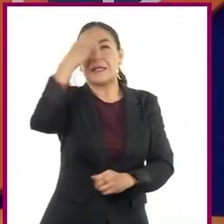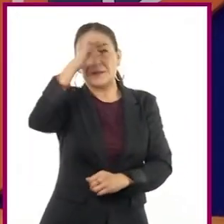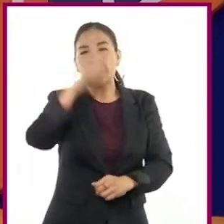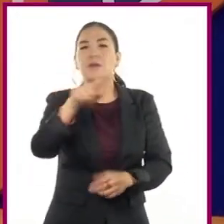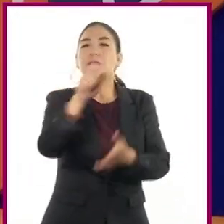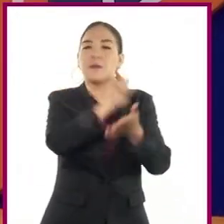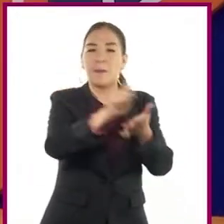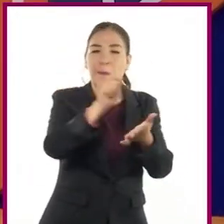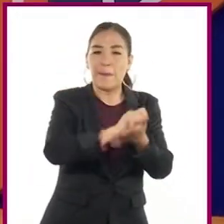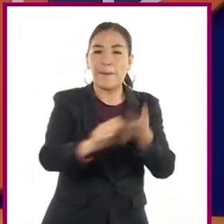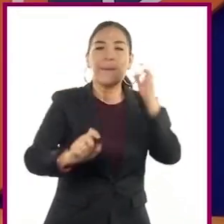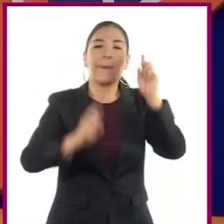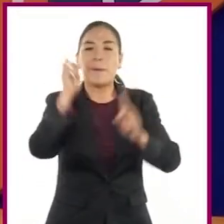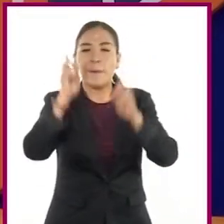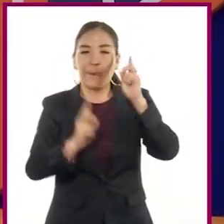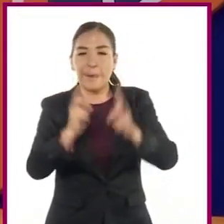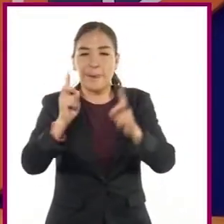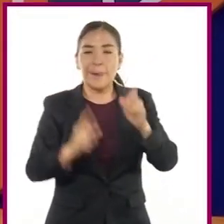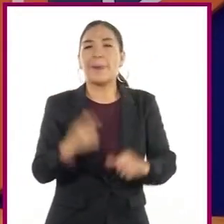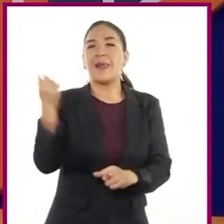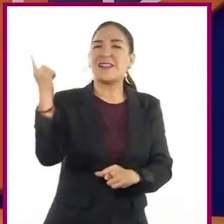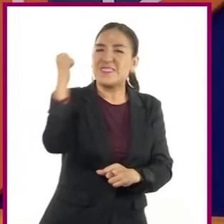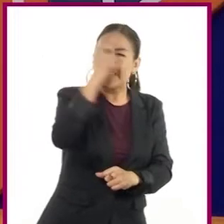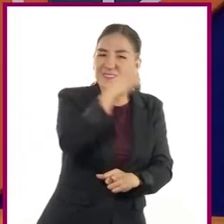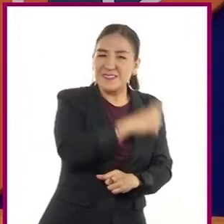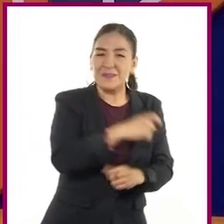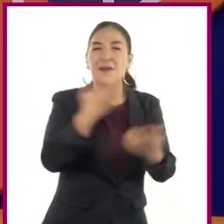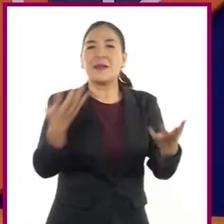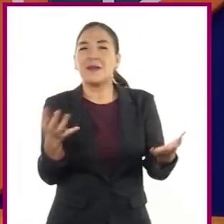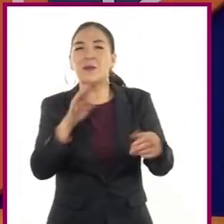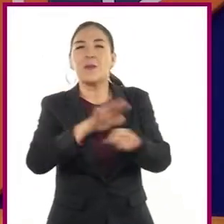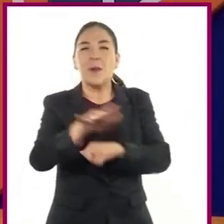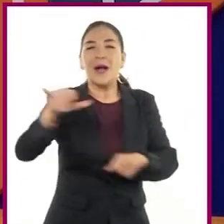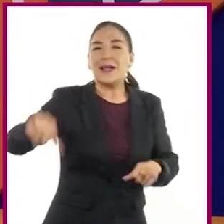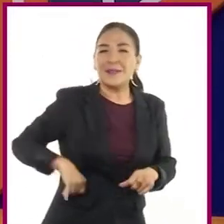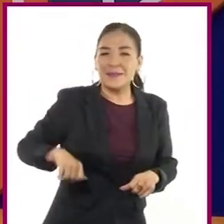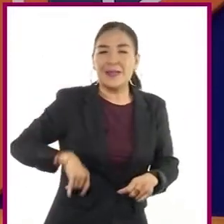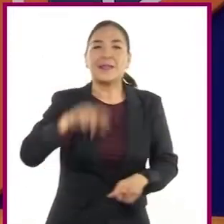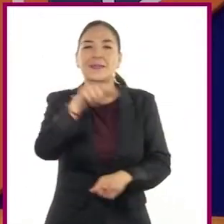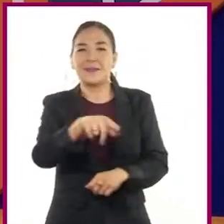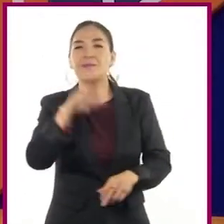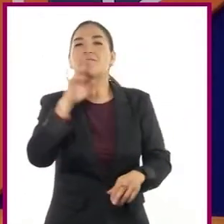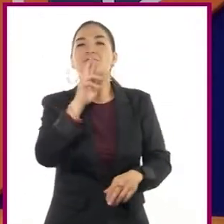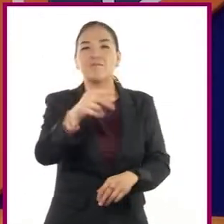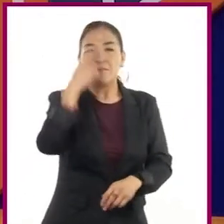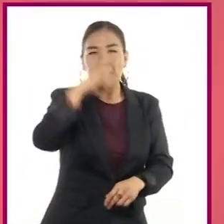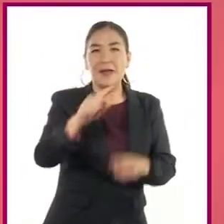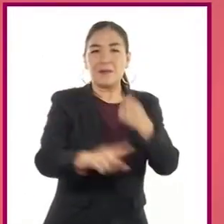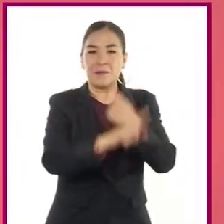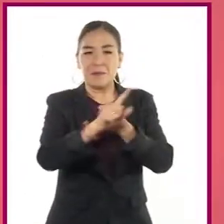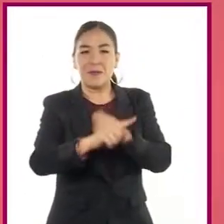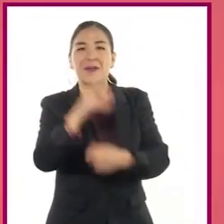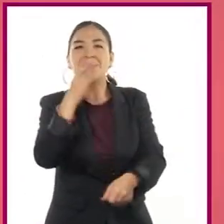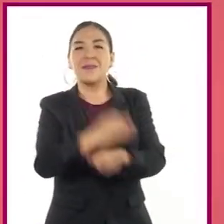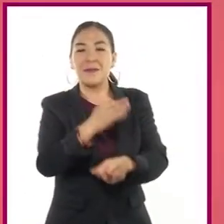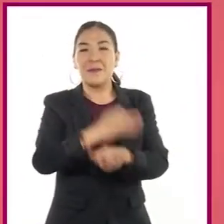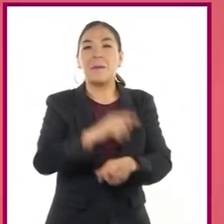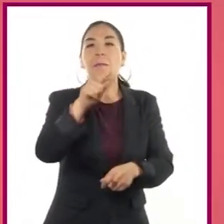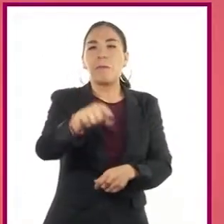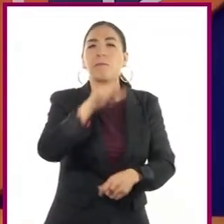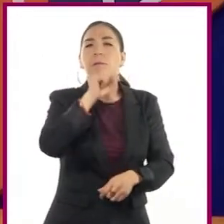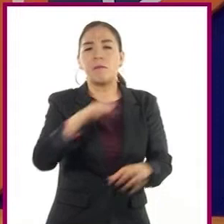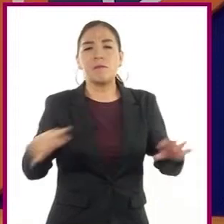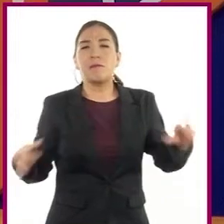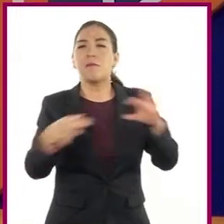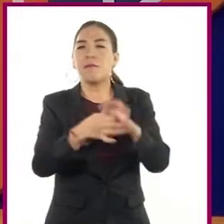un registro de las dudas, inquietudes o dificultades que surjan al resolver los planteamientos, pues muchas de estas las